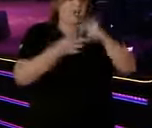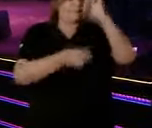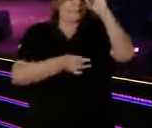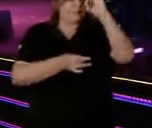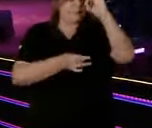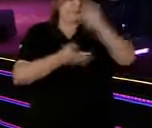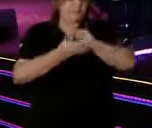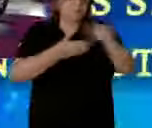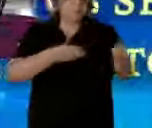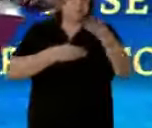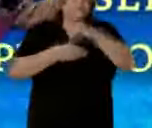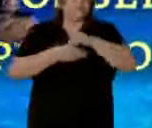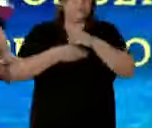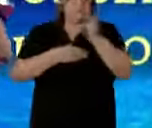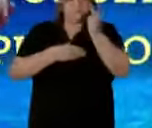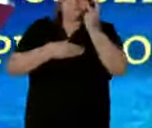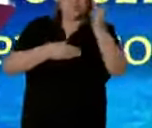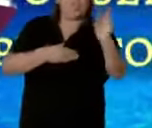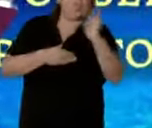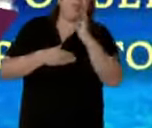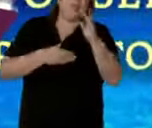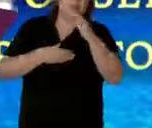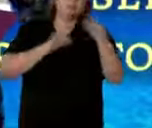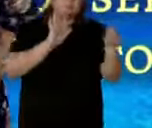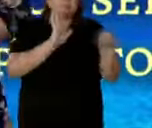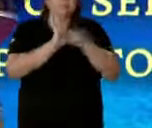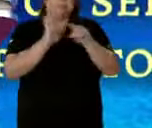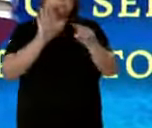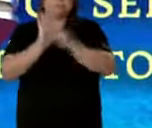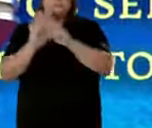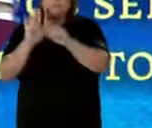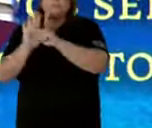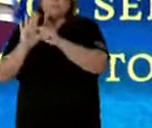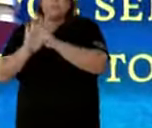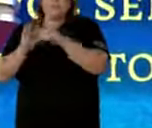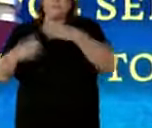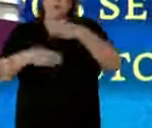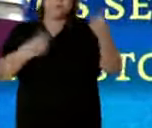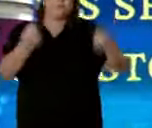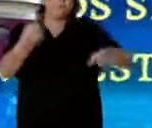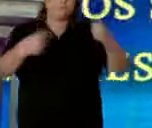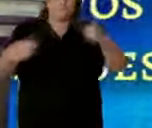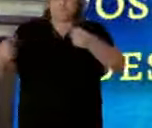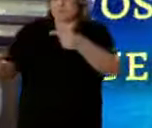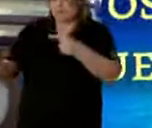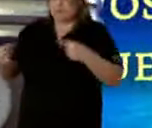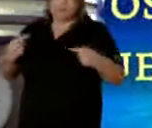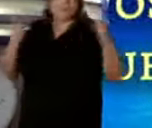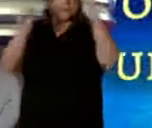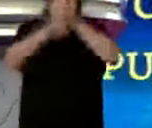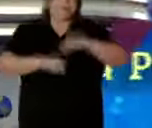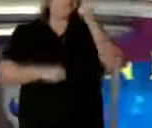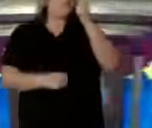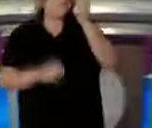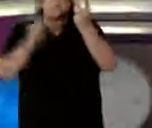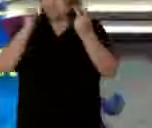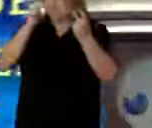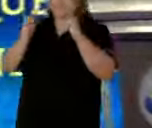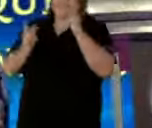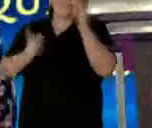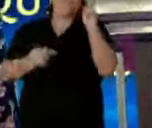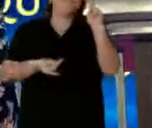y comienzan a hablar cosas negativas y a hablar caos y a hablar contienda y a hablar lucha y comienzan a ver los desperfectos a los